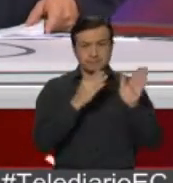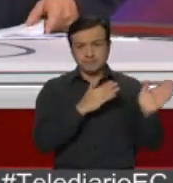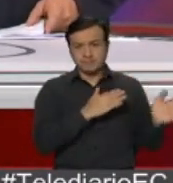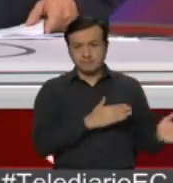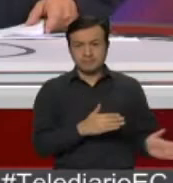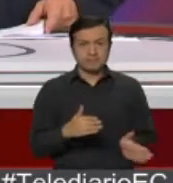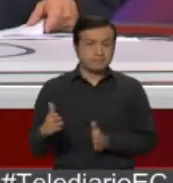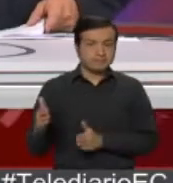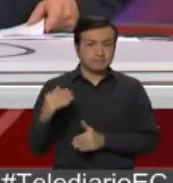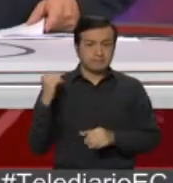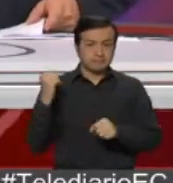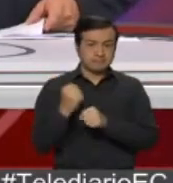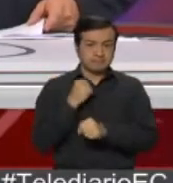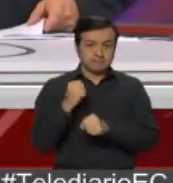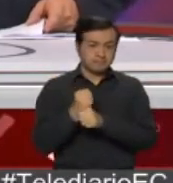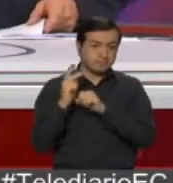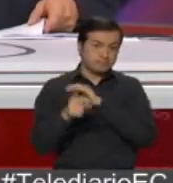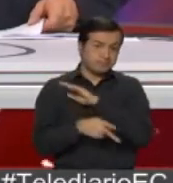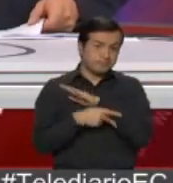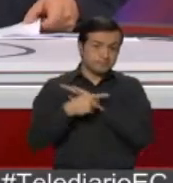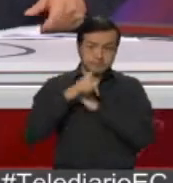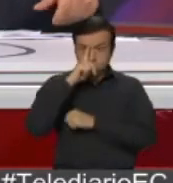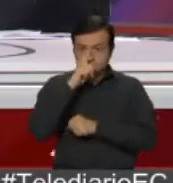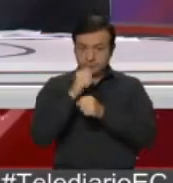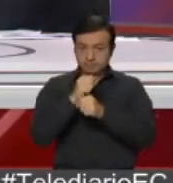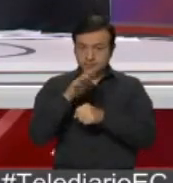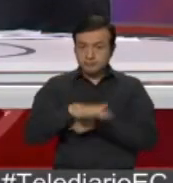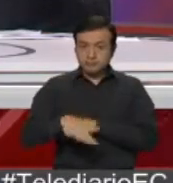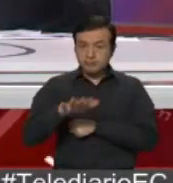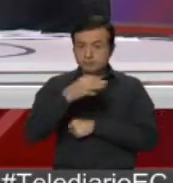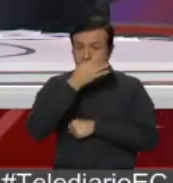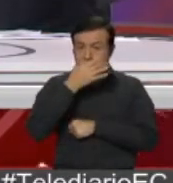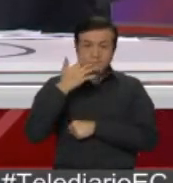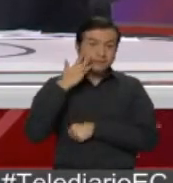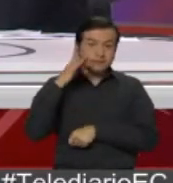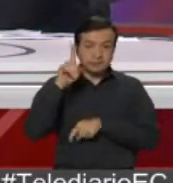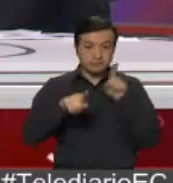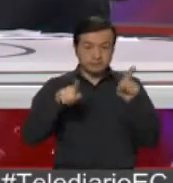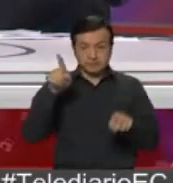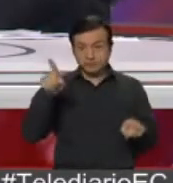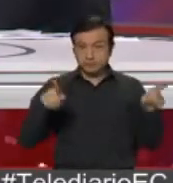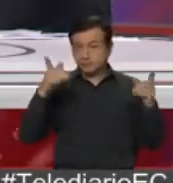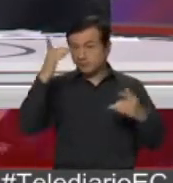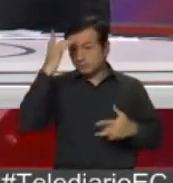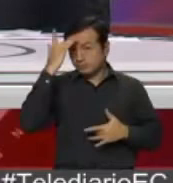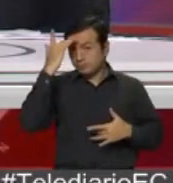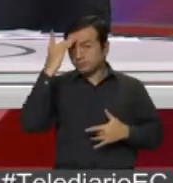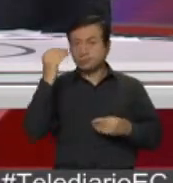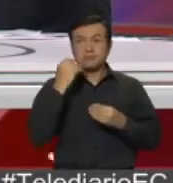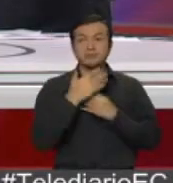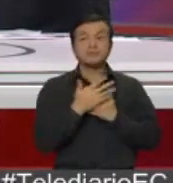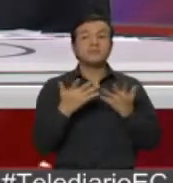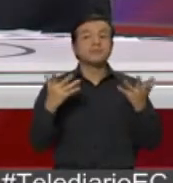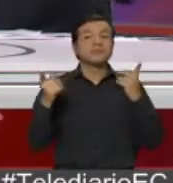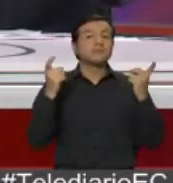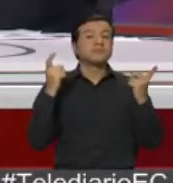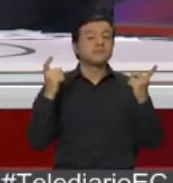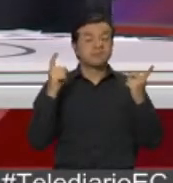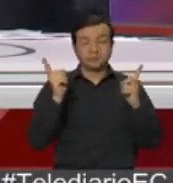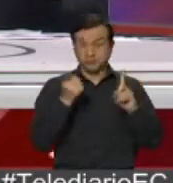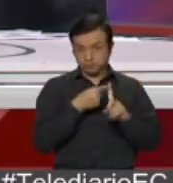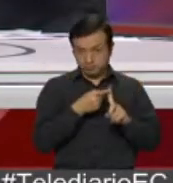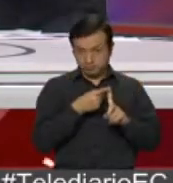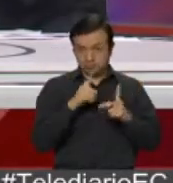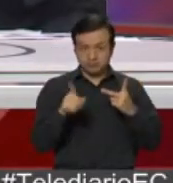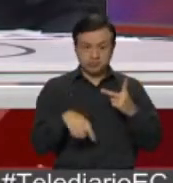está vinculado a la actividad petrolera en la Amazonía, de posibles casos contagiados también, para que ustedes mantengan el control, uno? Y